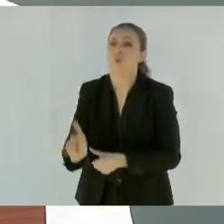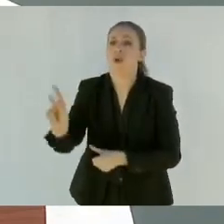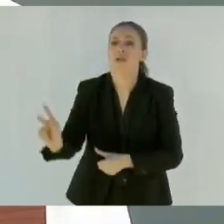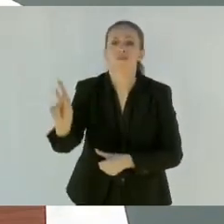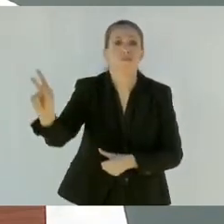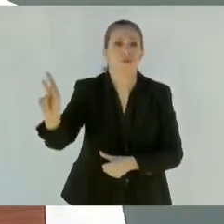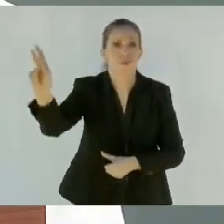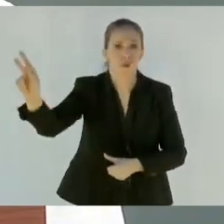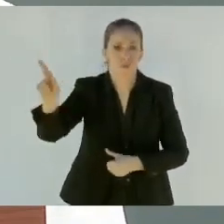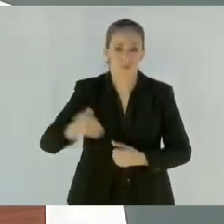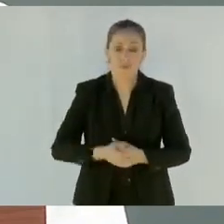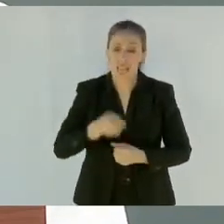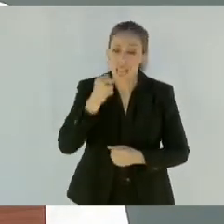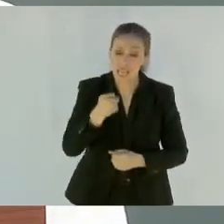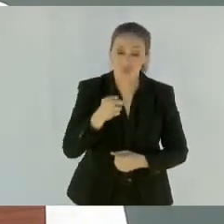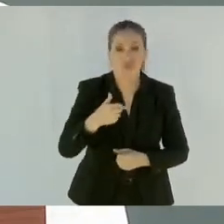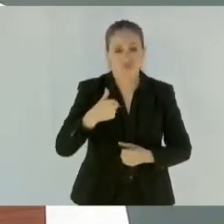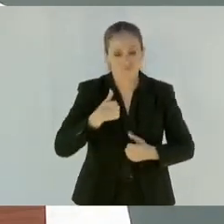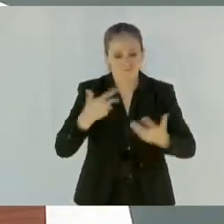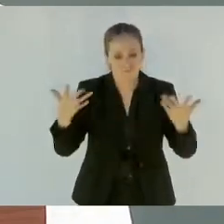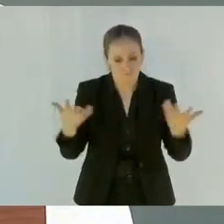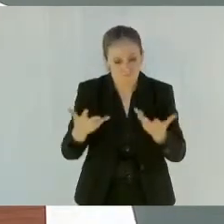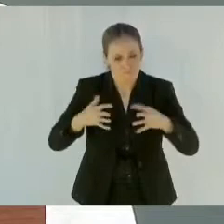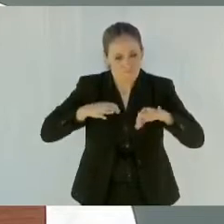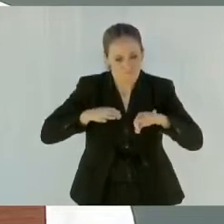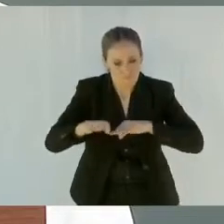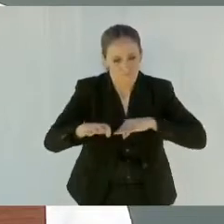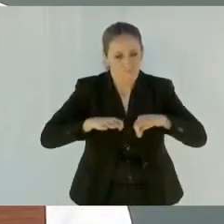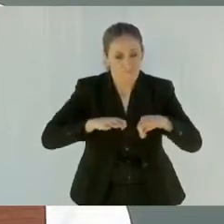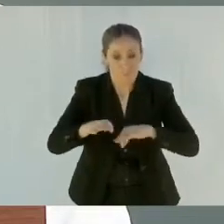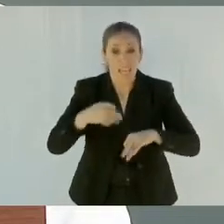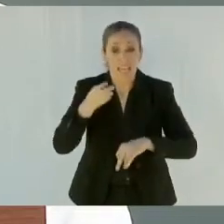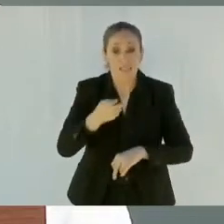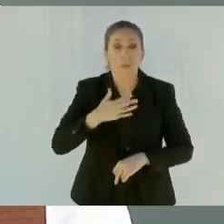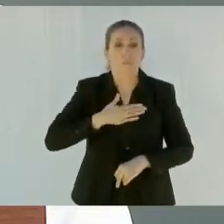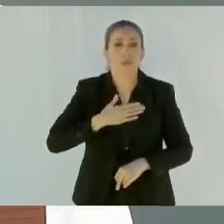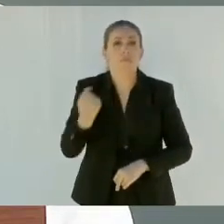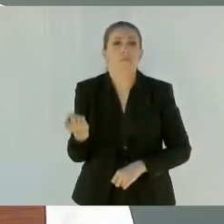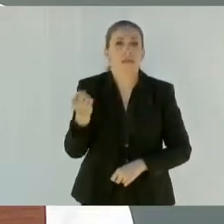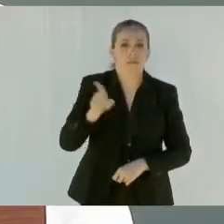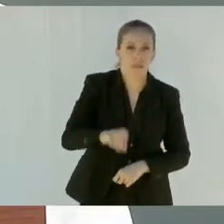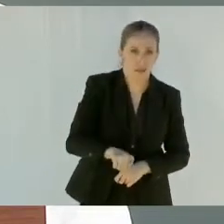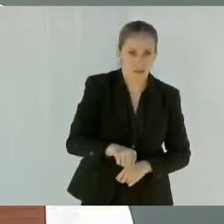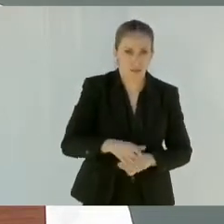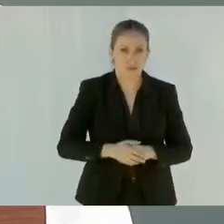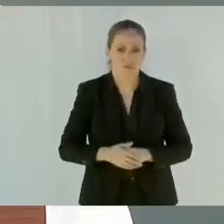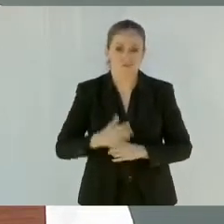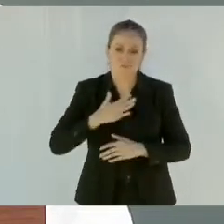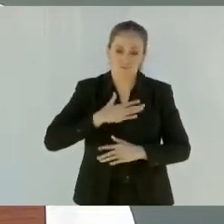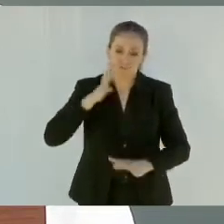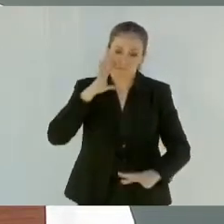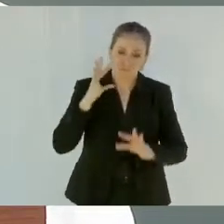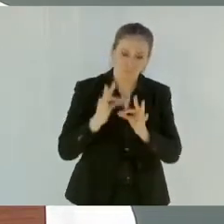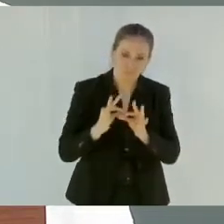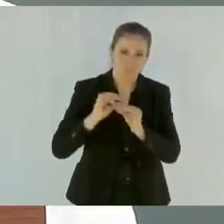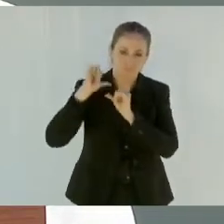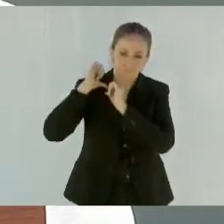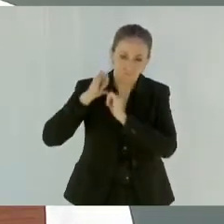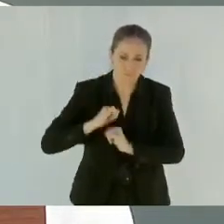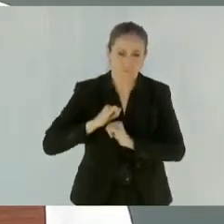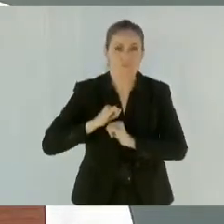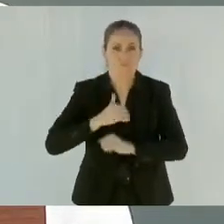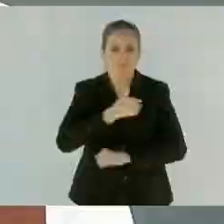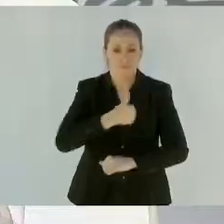es el mandato que tenemos y eso es lo que vamos a seguir cumpliendo. Yo de nuevo